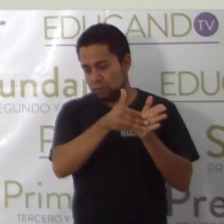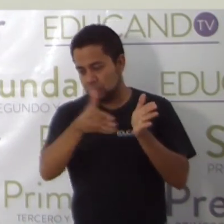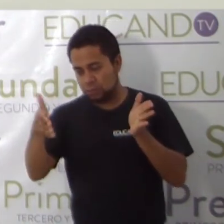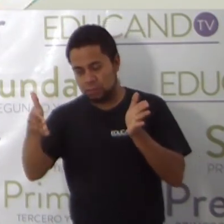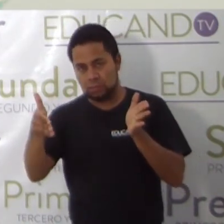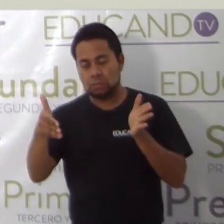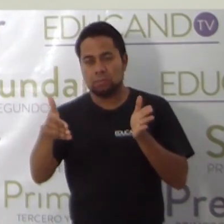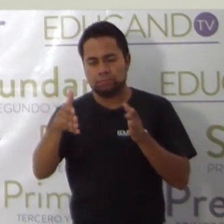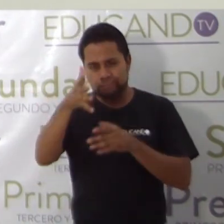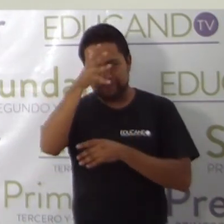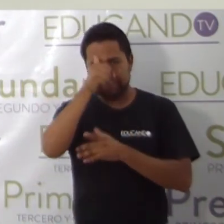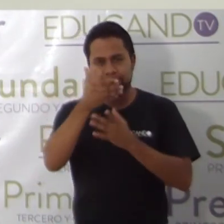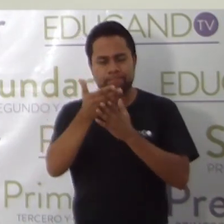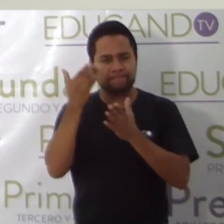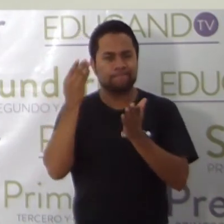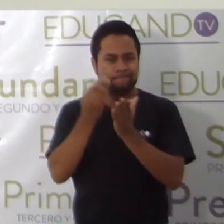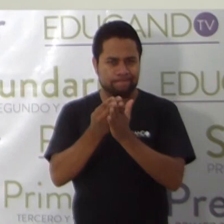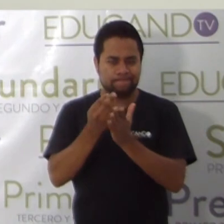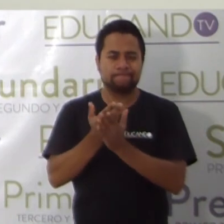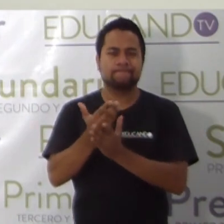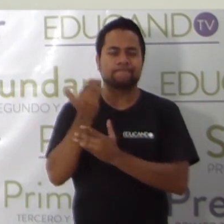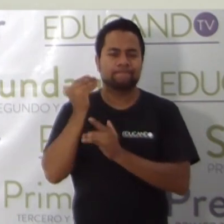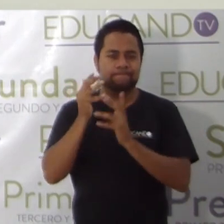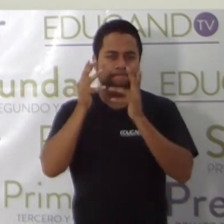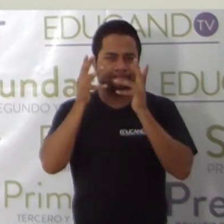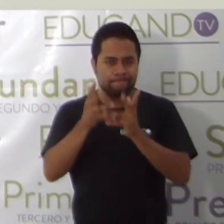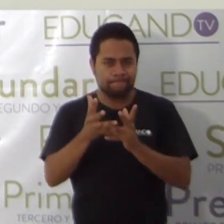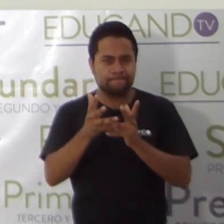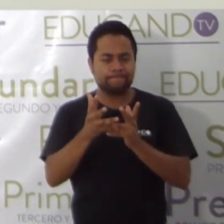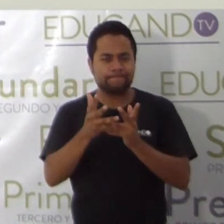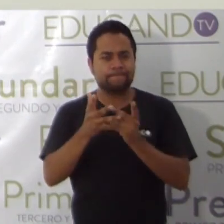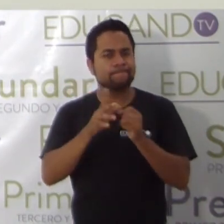2016-2017. Si recuerdan, en la sesión pasada vimos